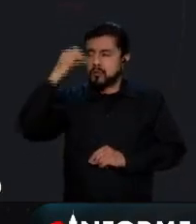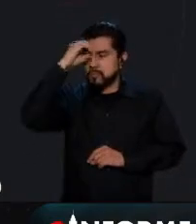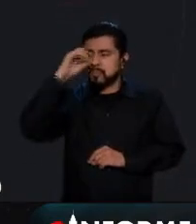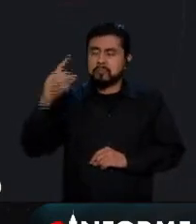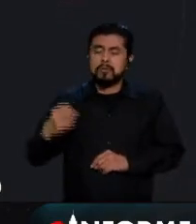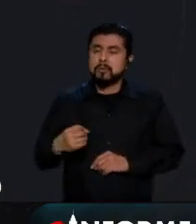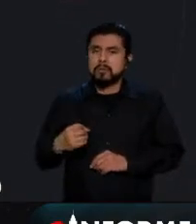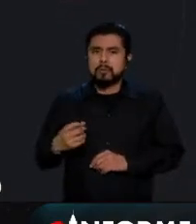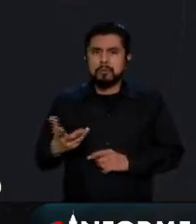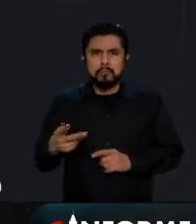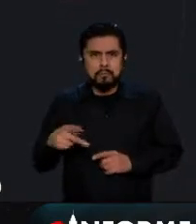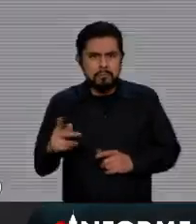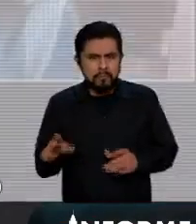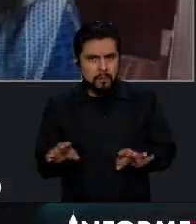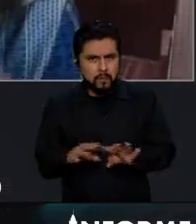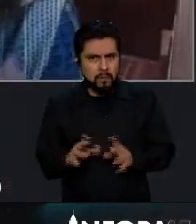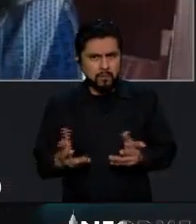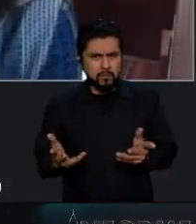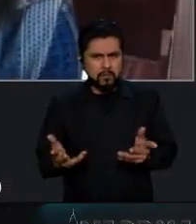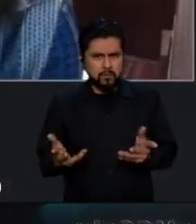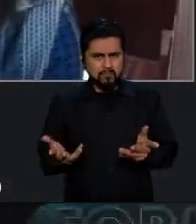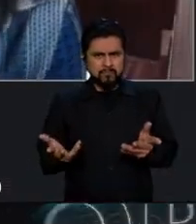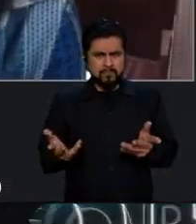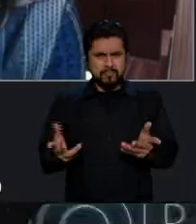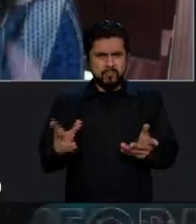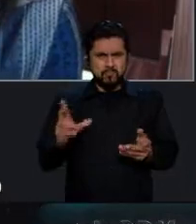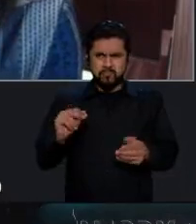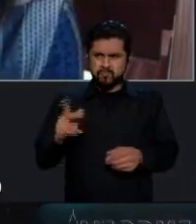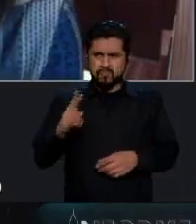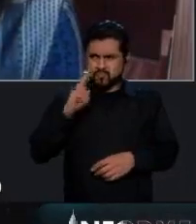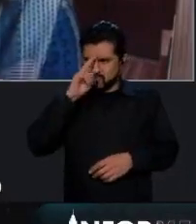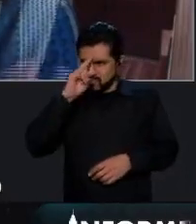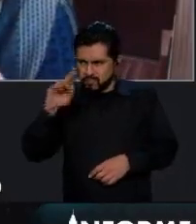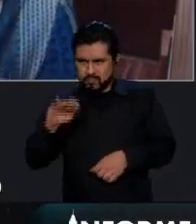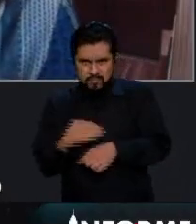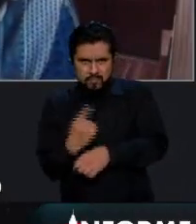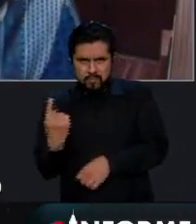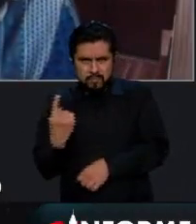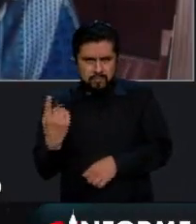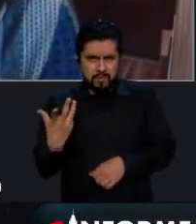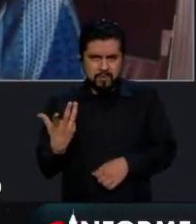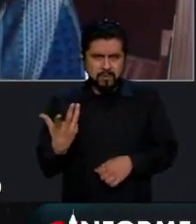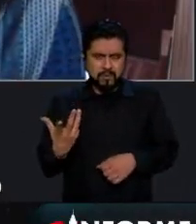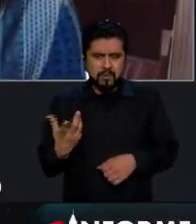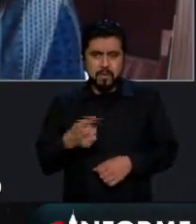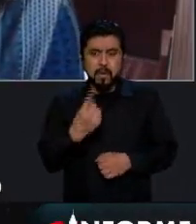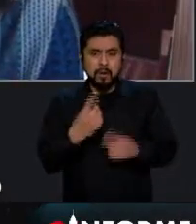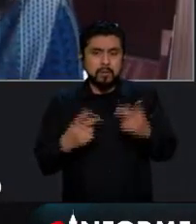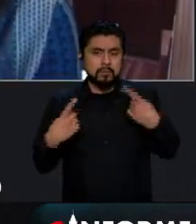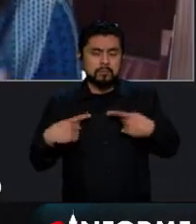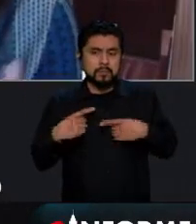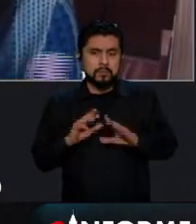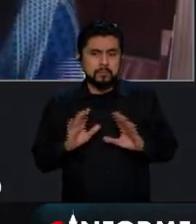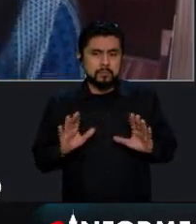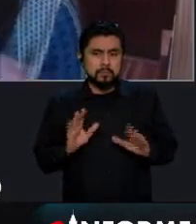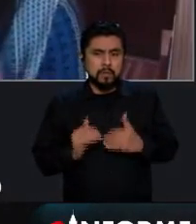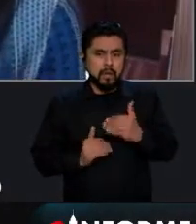opina, no todo el mundo le gusta tanto opinar de lo público, pero hay quien se ha involucrado y al final de